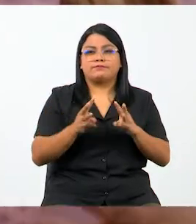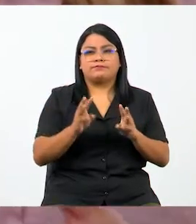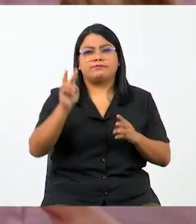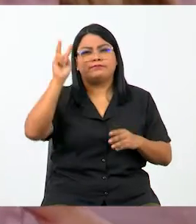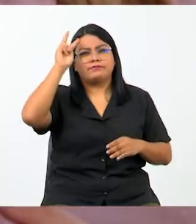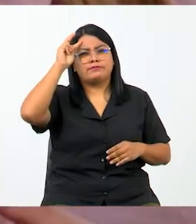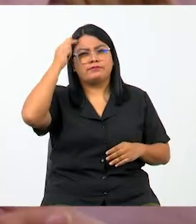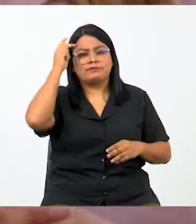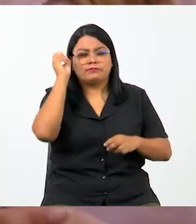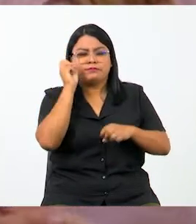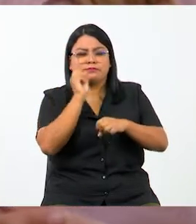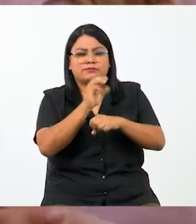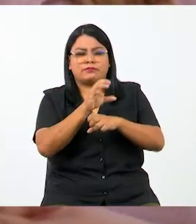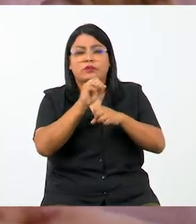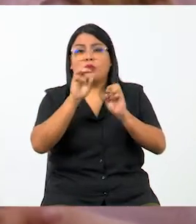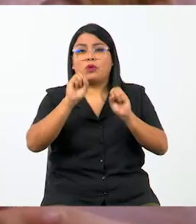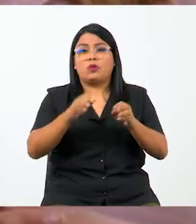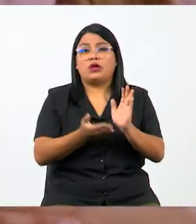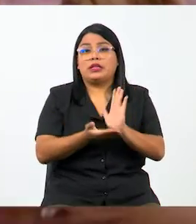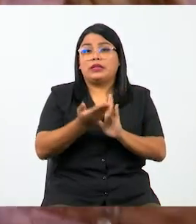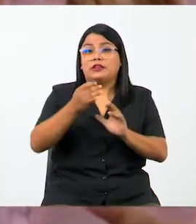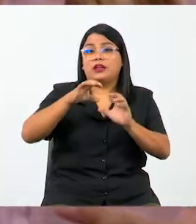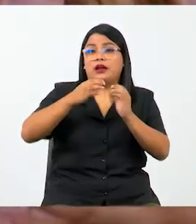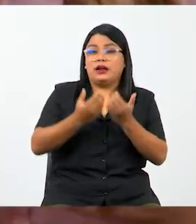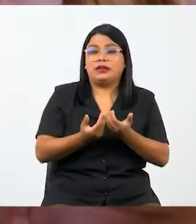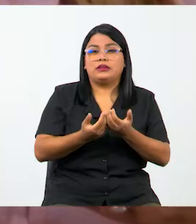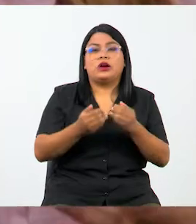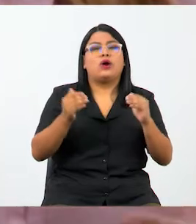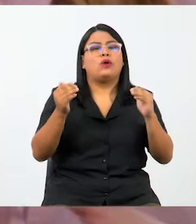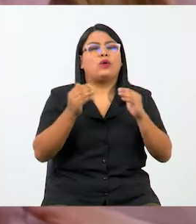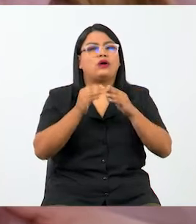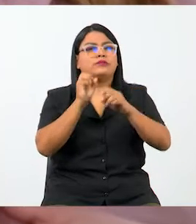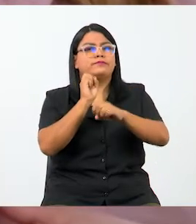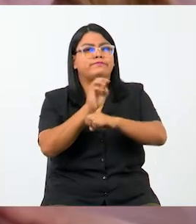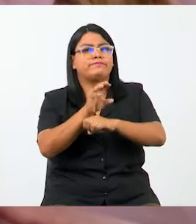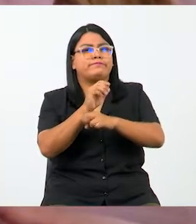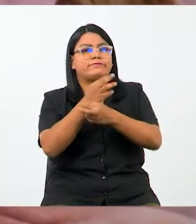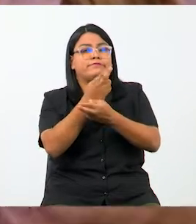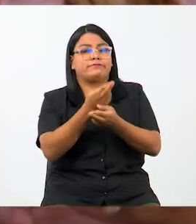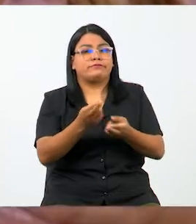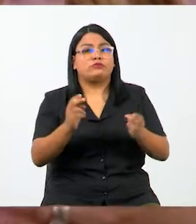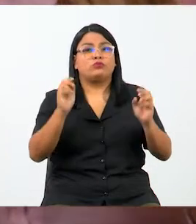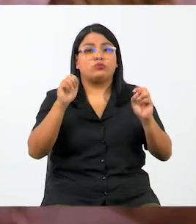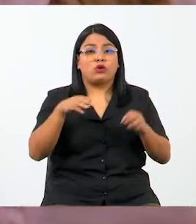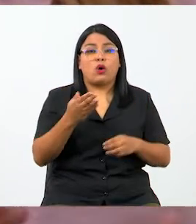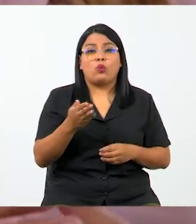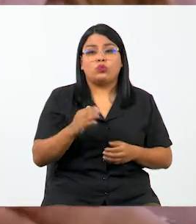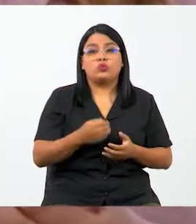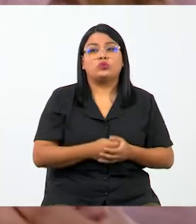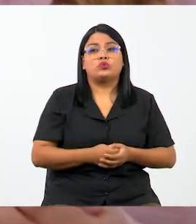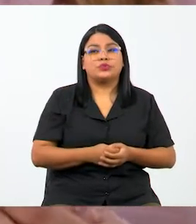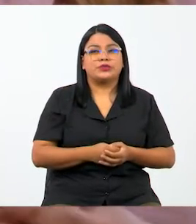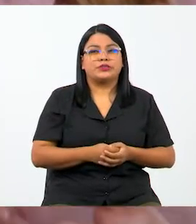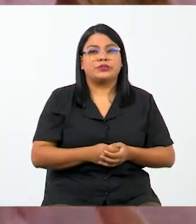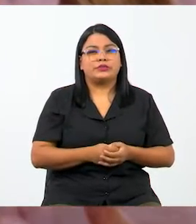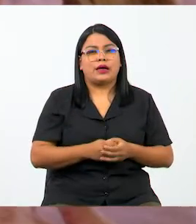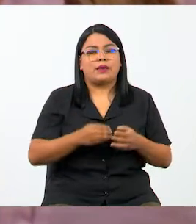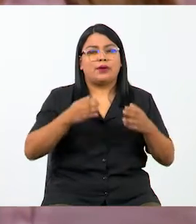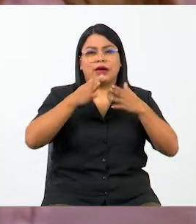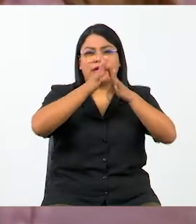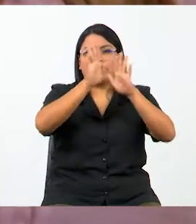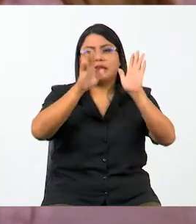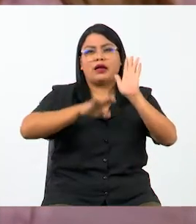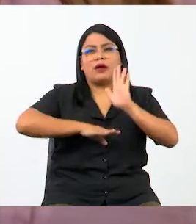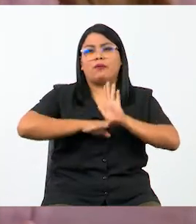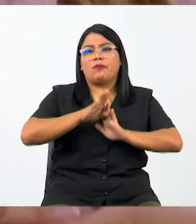desarrollo de las clases y también sugerencias de recursos que podrá utilizar para ampliar o reforzar lo que tiene el libro